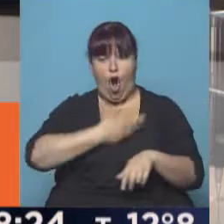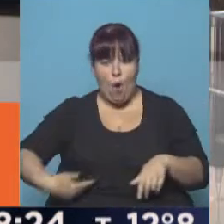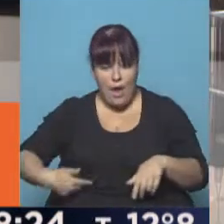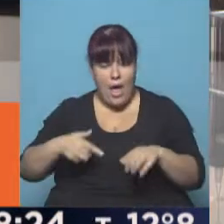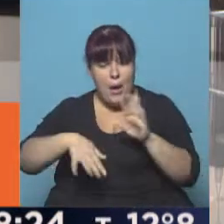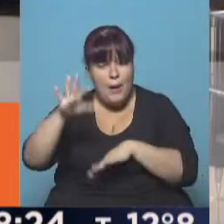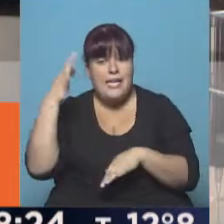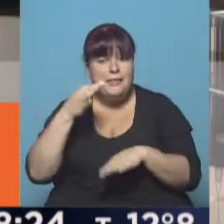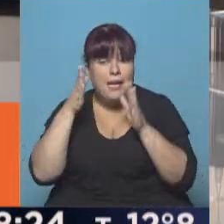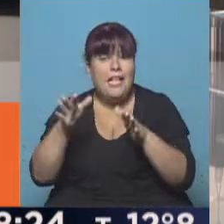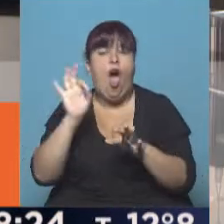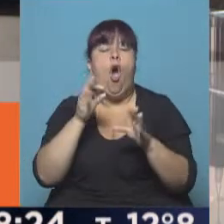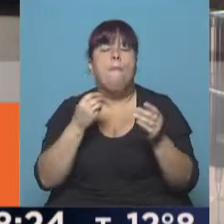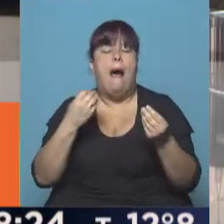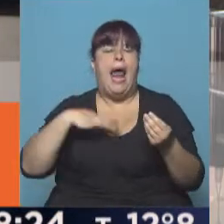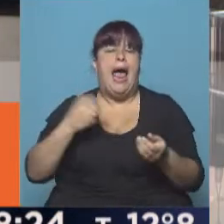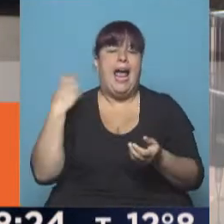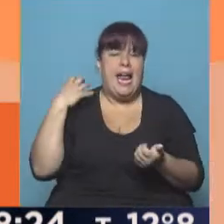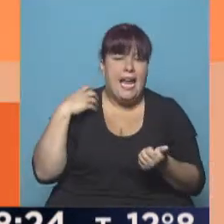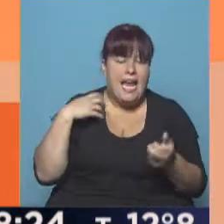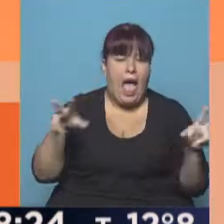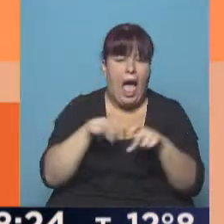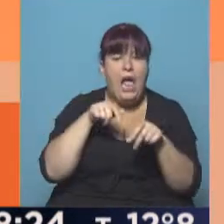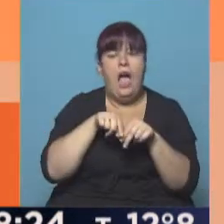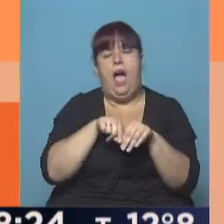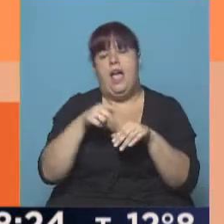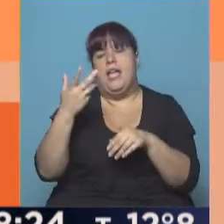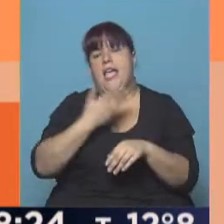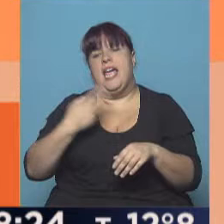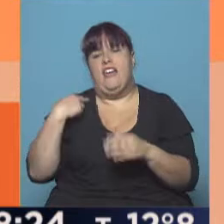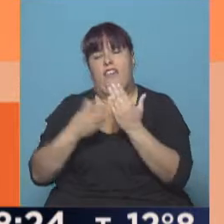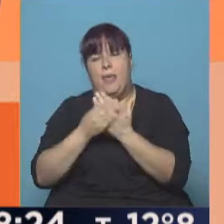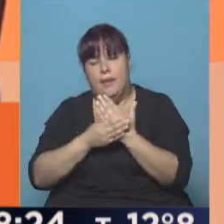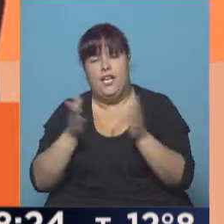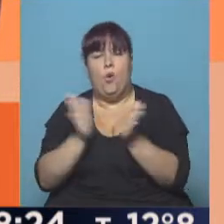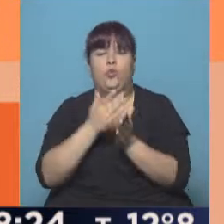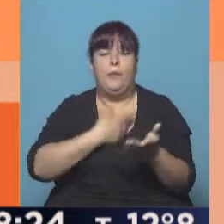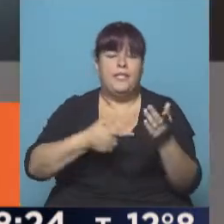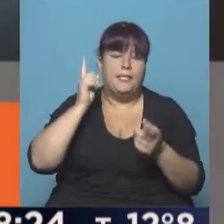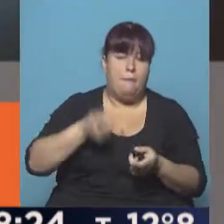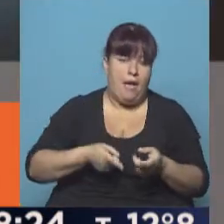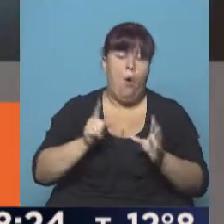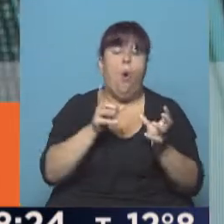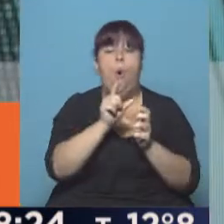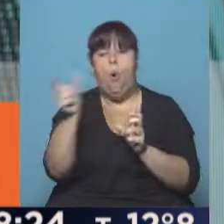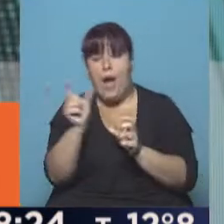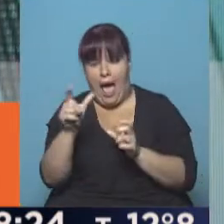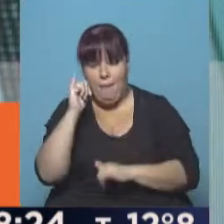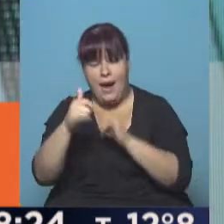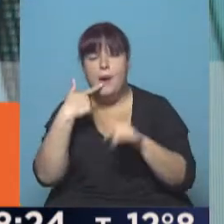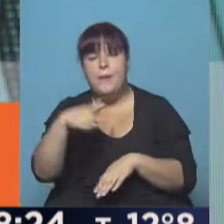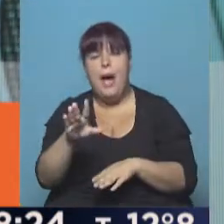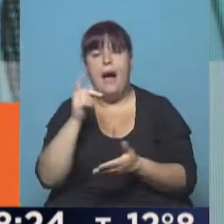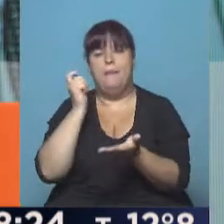un destino específico o va a rentas generales y ahí el jefe de gabinete con el presidente definen? Bueno, una parte, como ya se dijo, va a ser